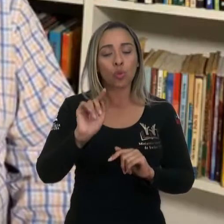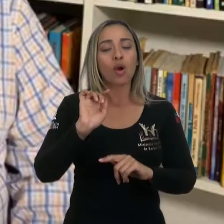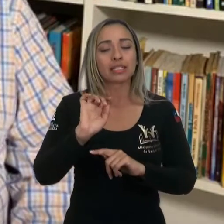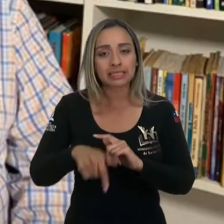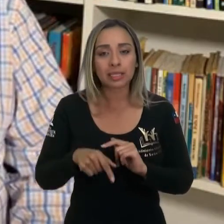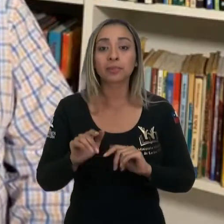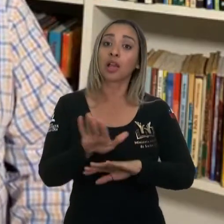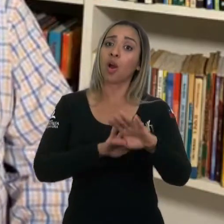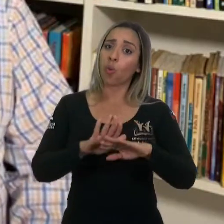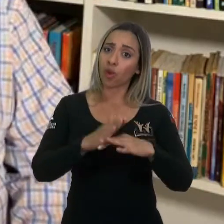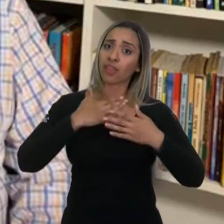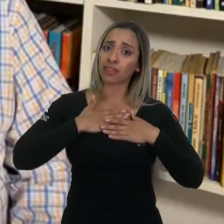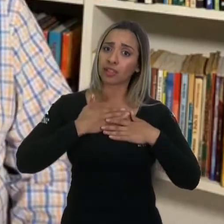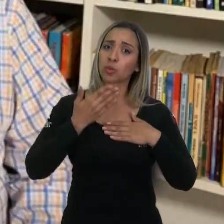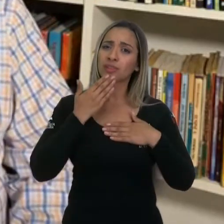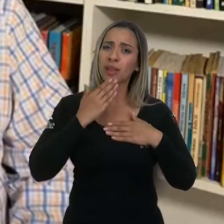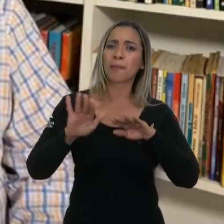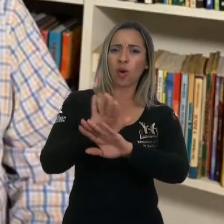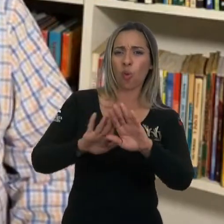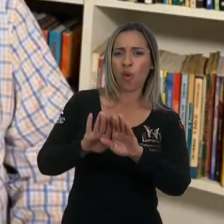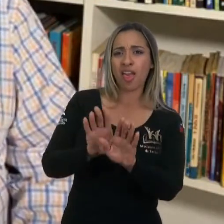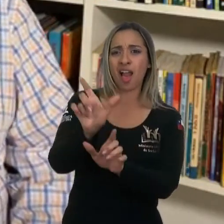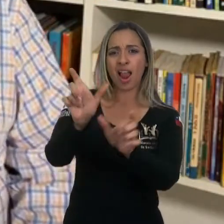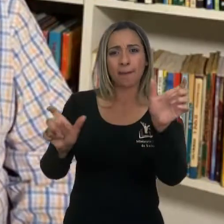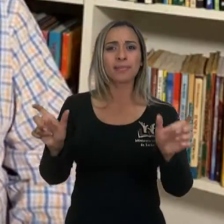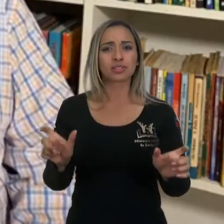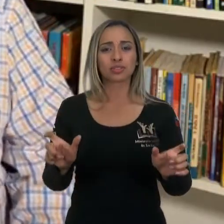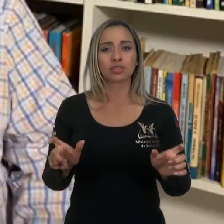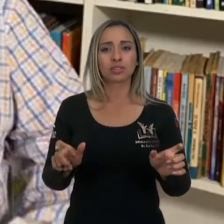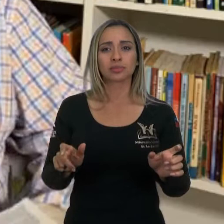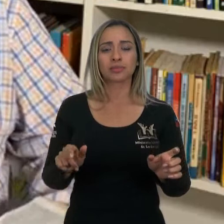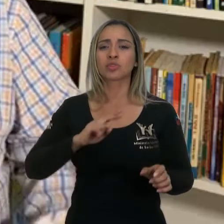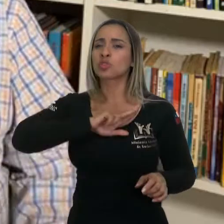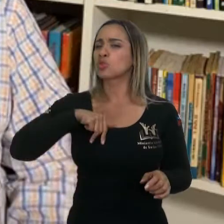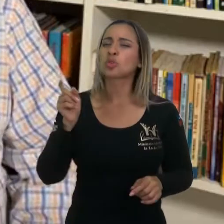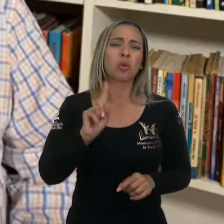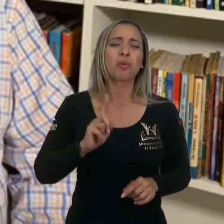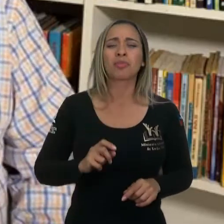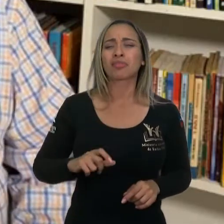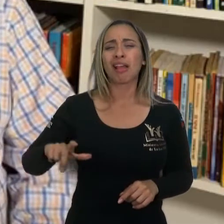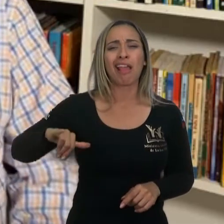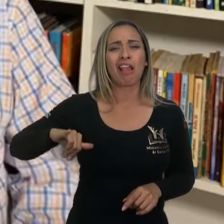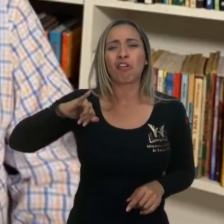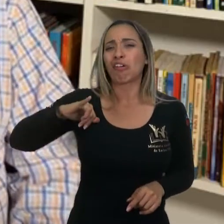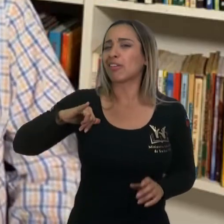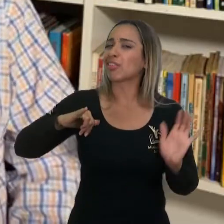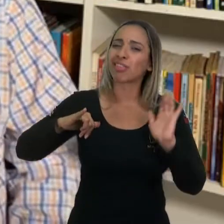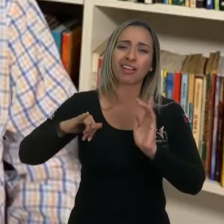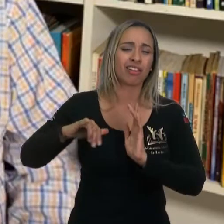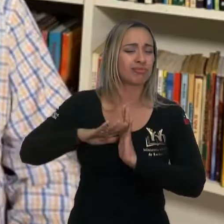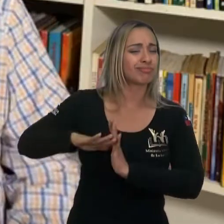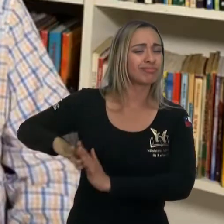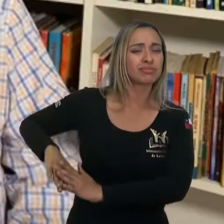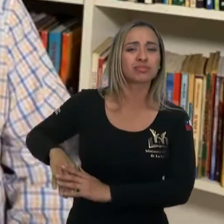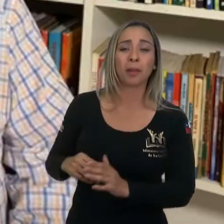solo por tu causa, sino por causa de los otros. Este es un momento para vivir sin egoísmo, para reflejar